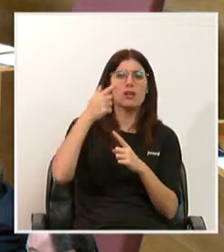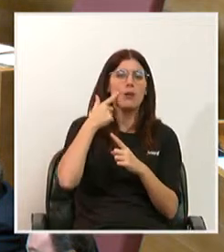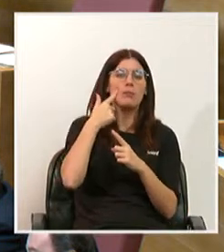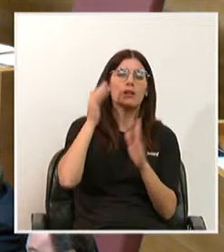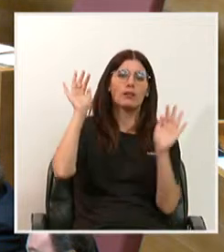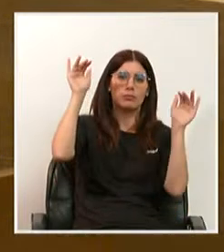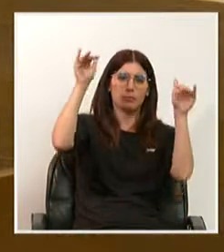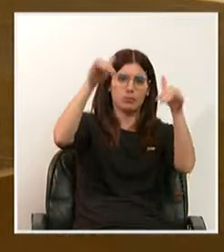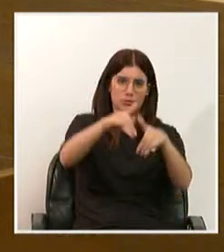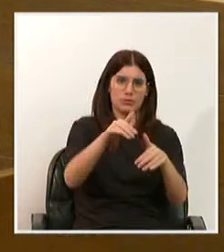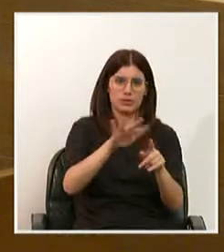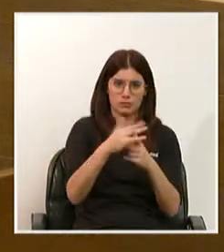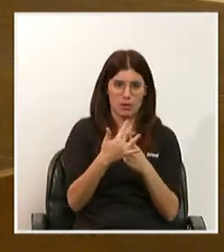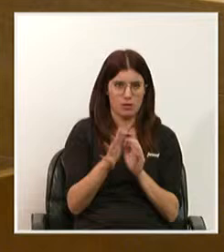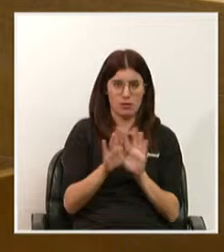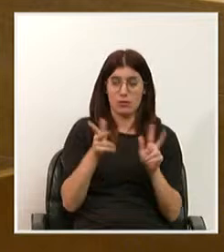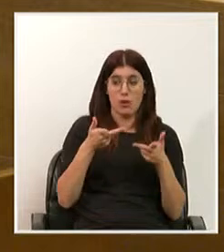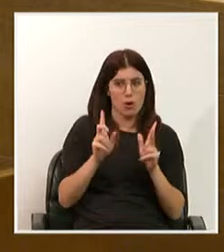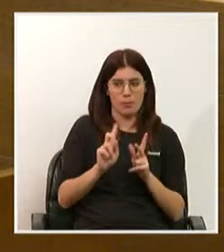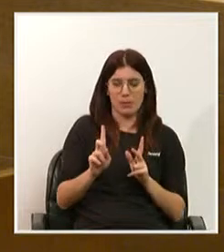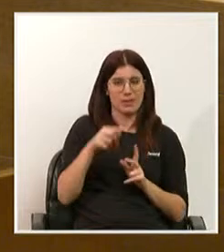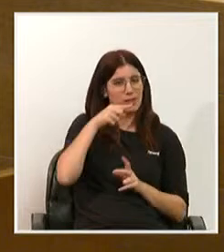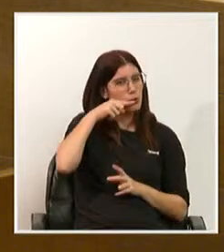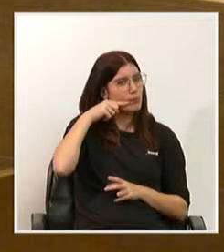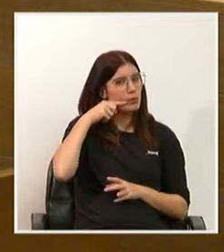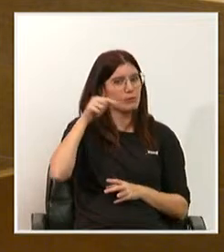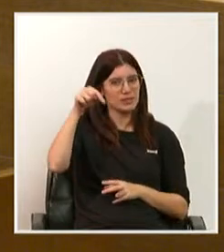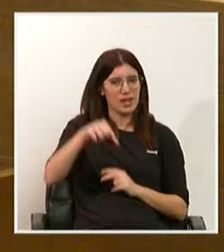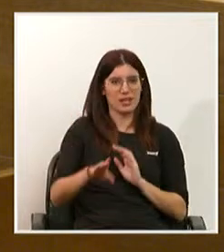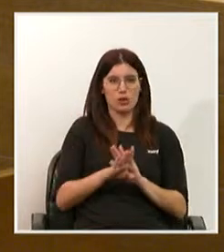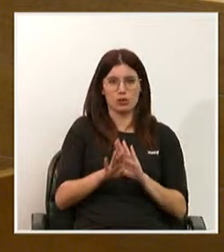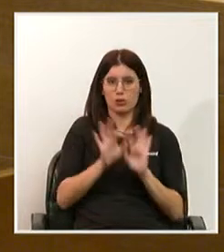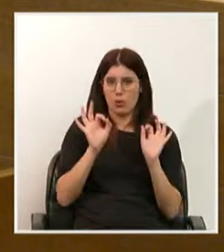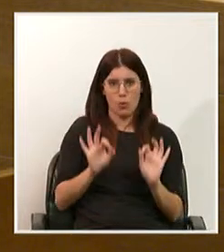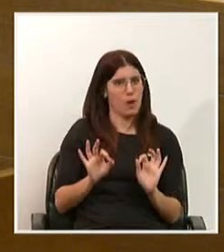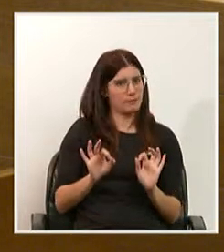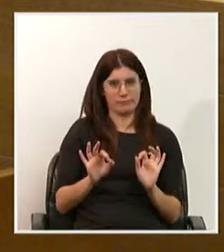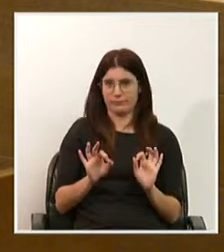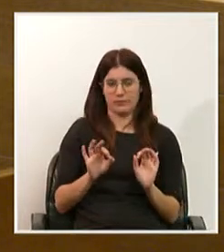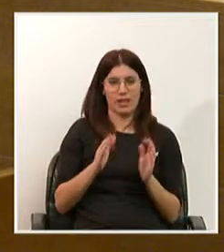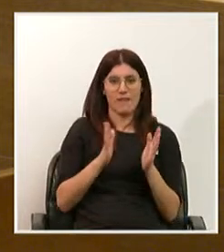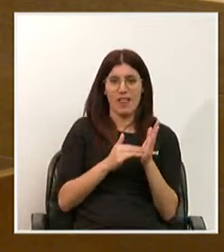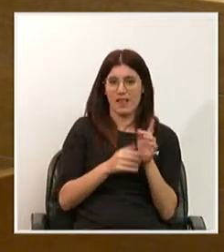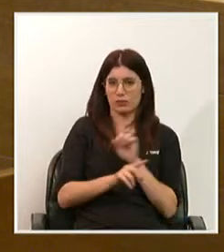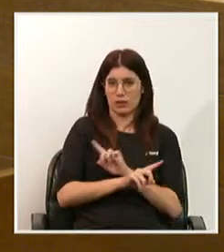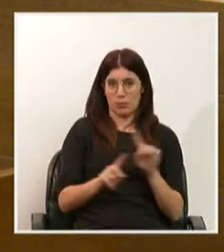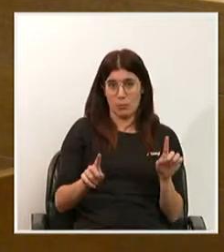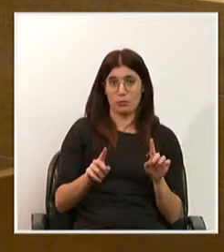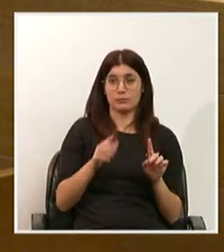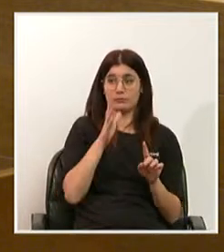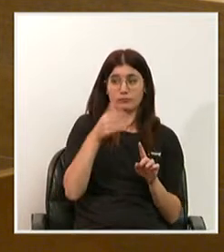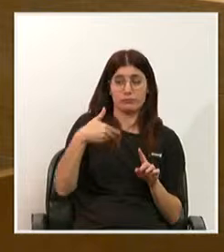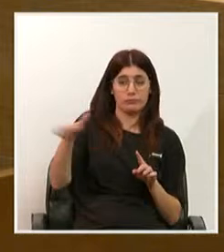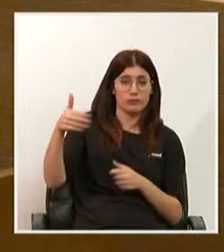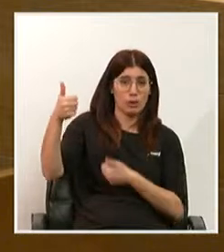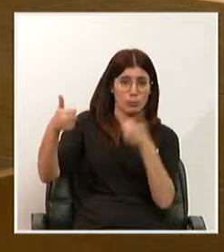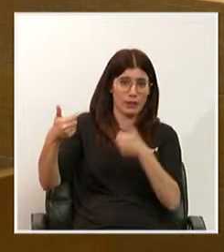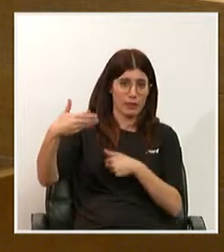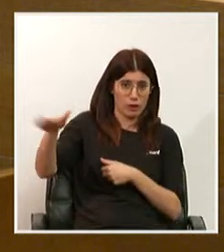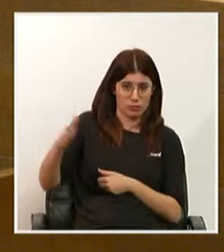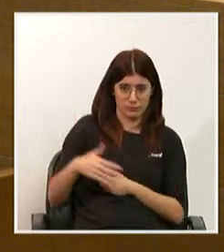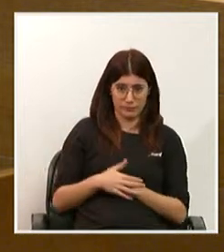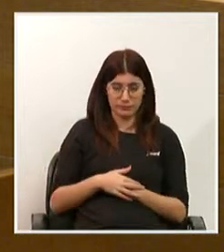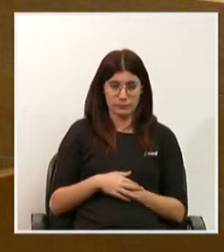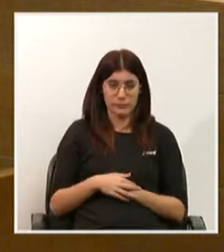desastrosa no vamos a permitir que compromís con continúe con esto los valencianos tampoco y por eso les han mandado a la oposición